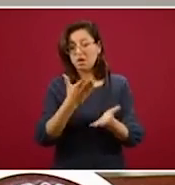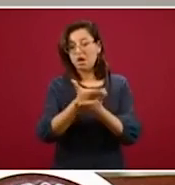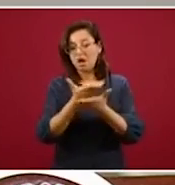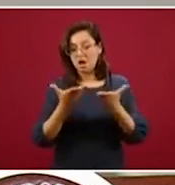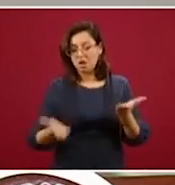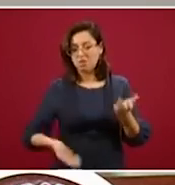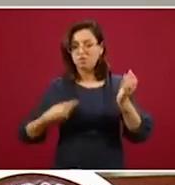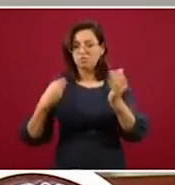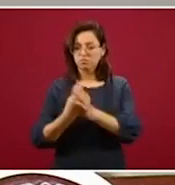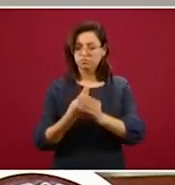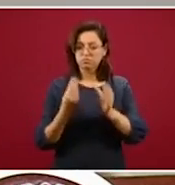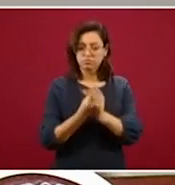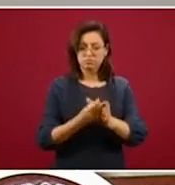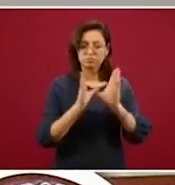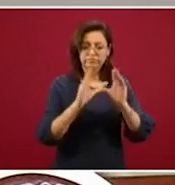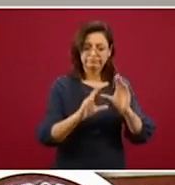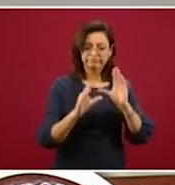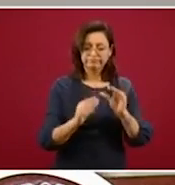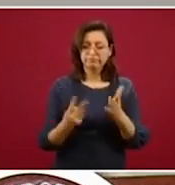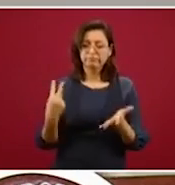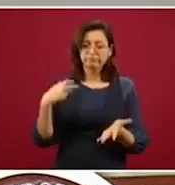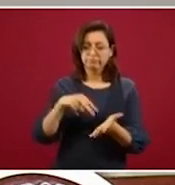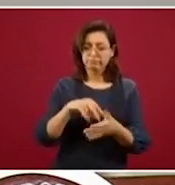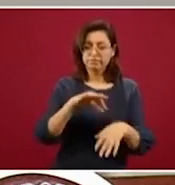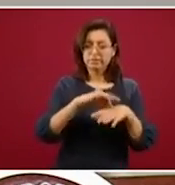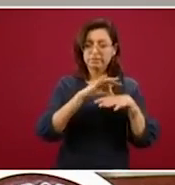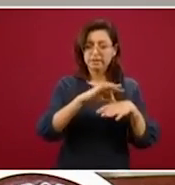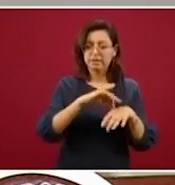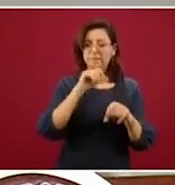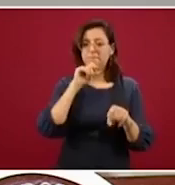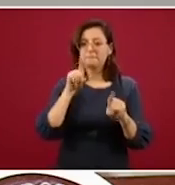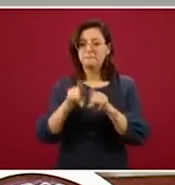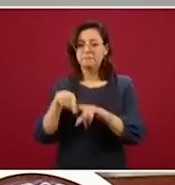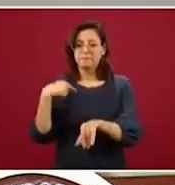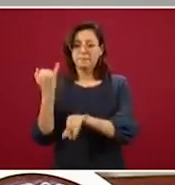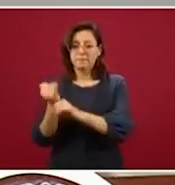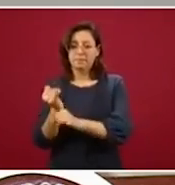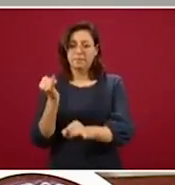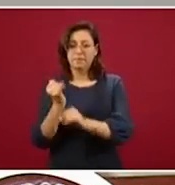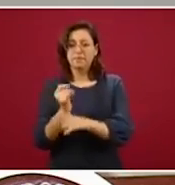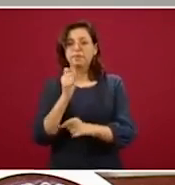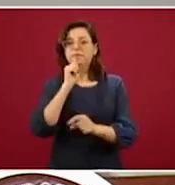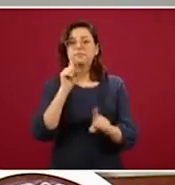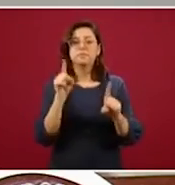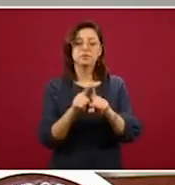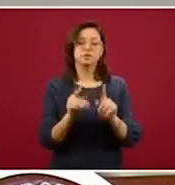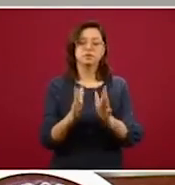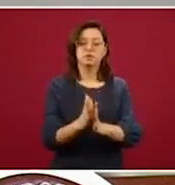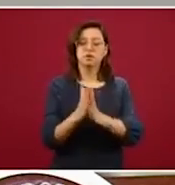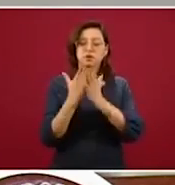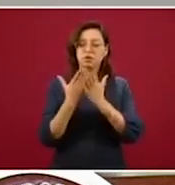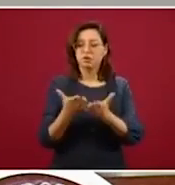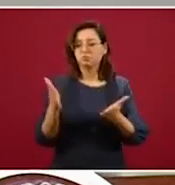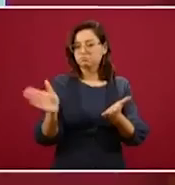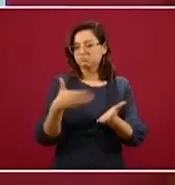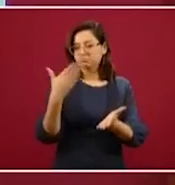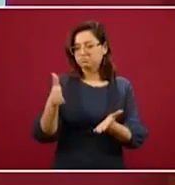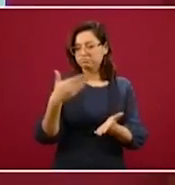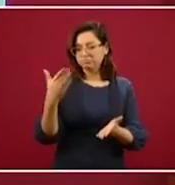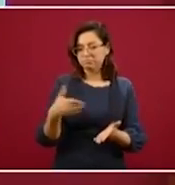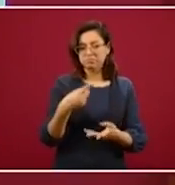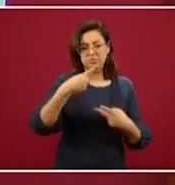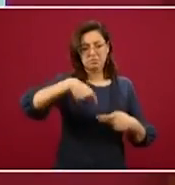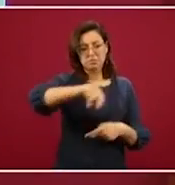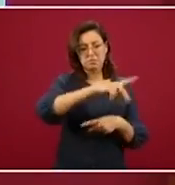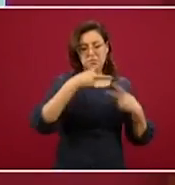y capacitación en línea. Y la capacitación, como ustedes saben, con nuestros folletos que ya estamos actualizando para este año, para que ellos